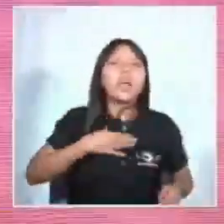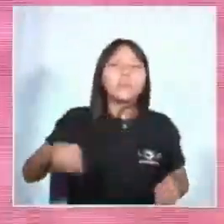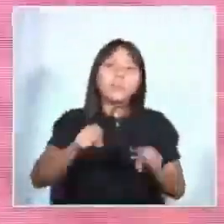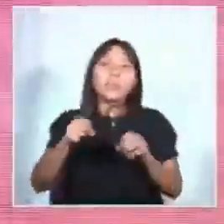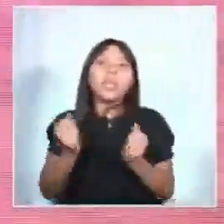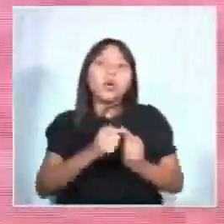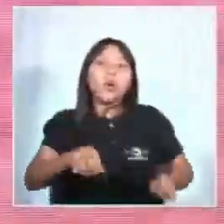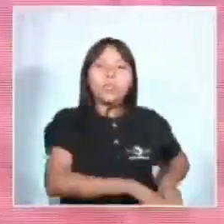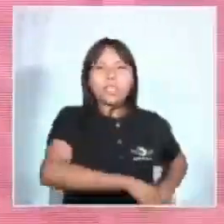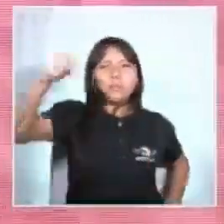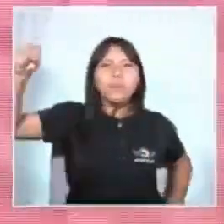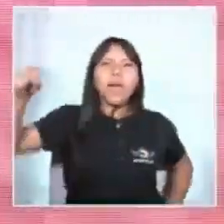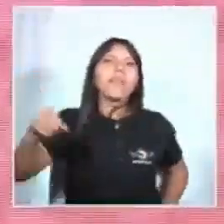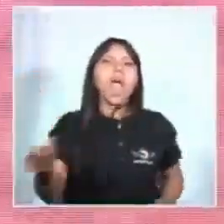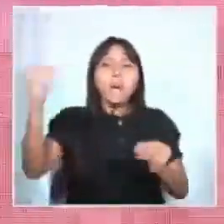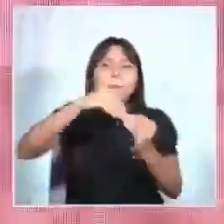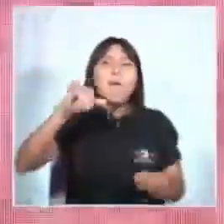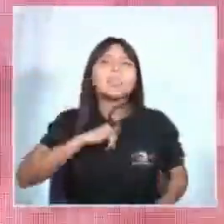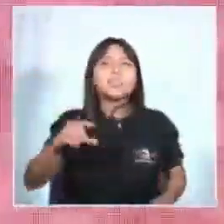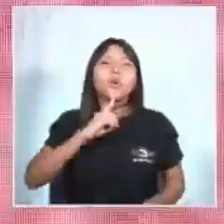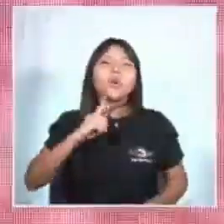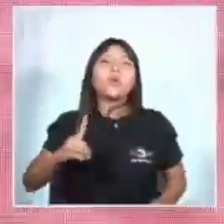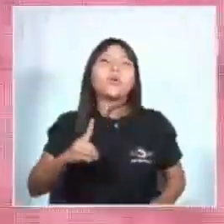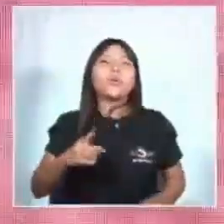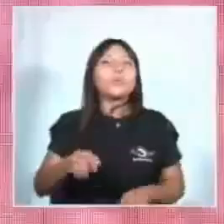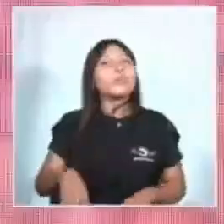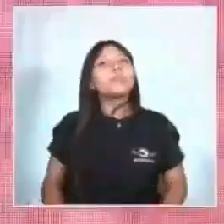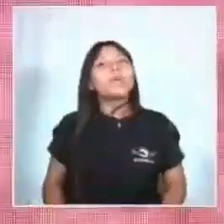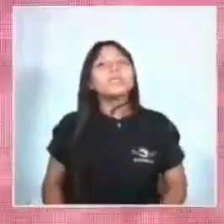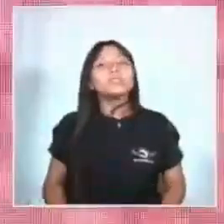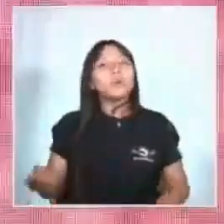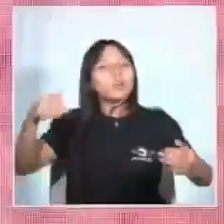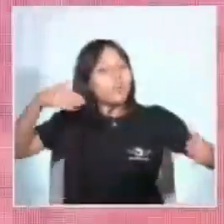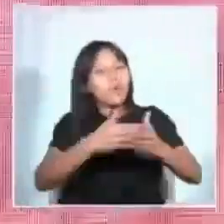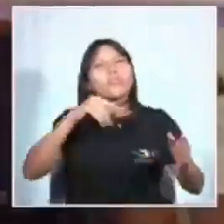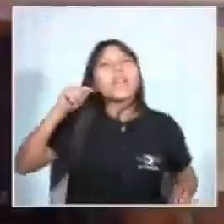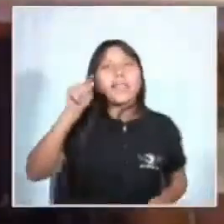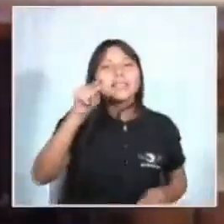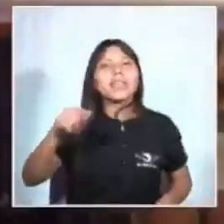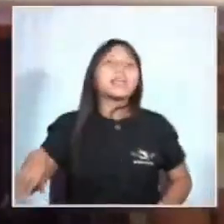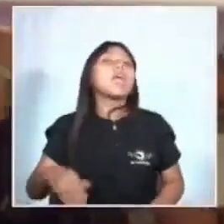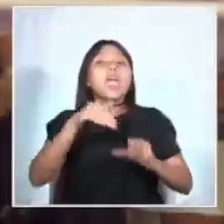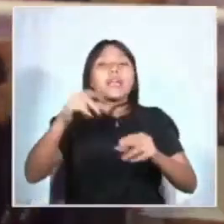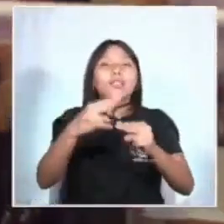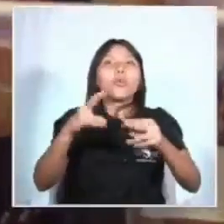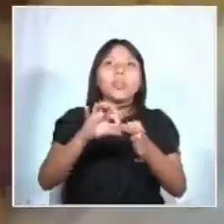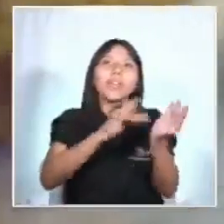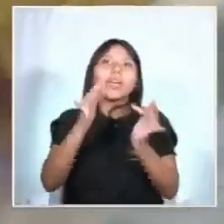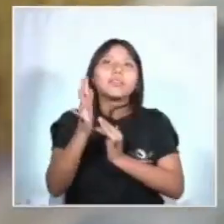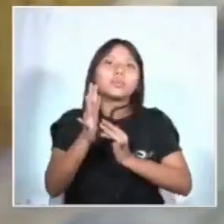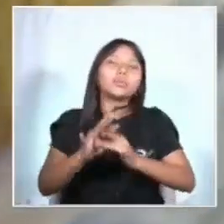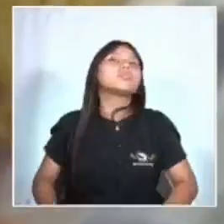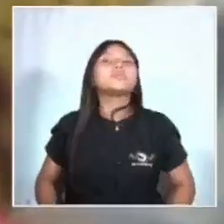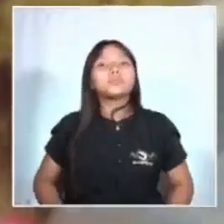lanza y jabalina, mas yo vengo contra ti en nombre de Jehová de los ejércitos, y él te entrega hoy en mi